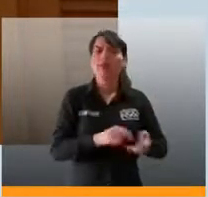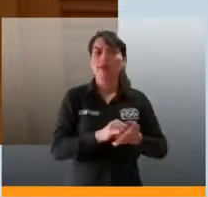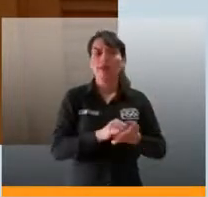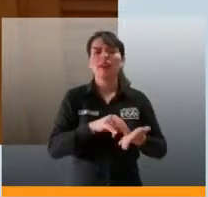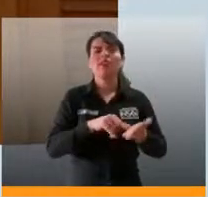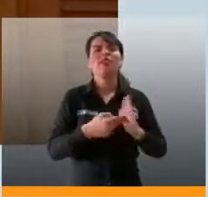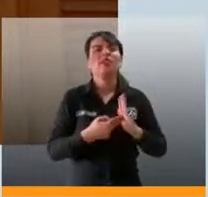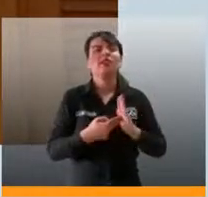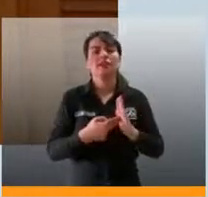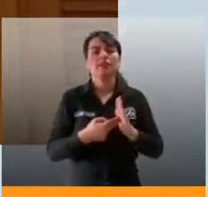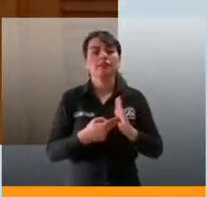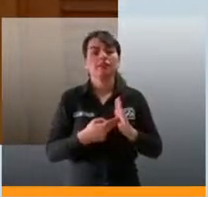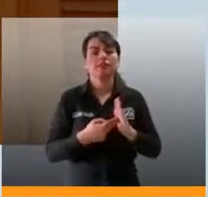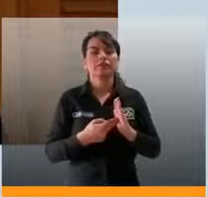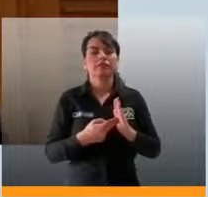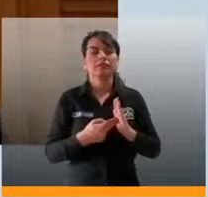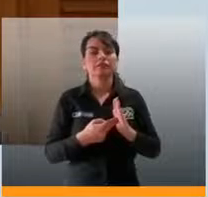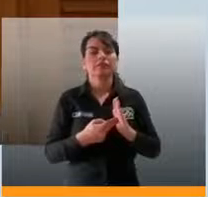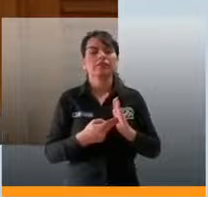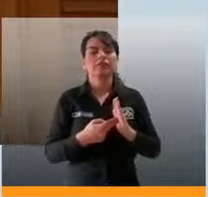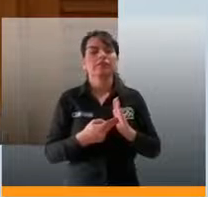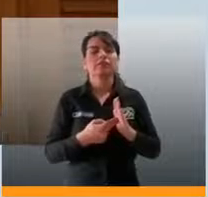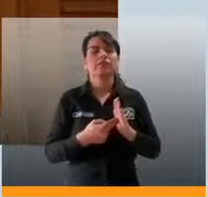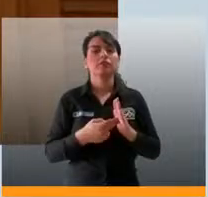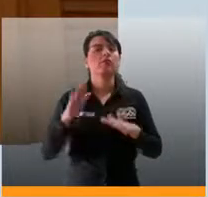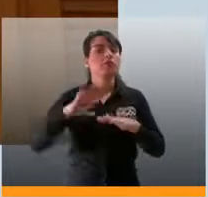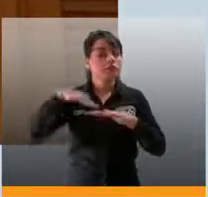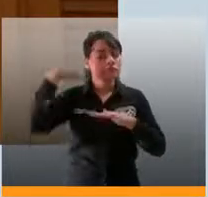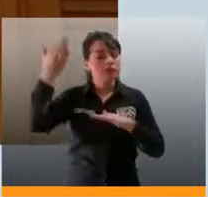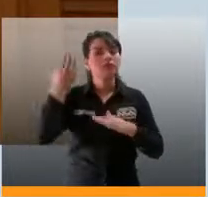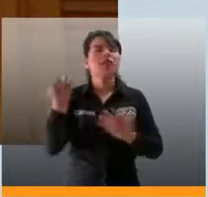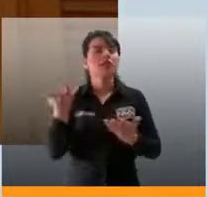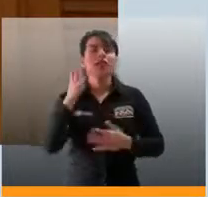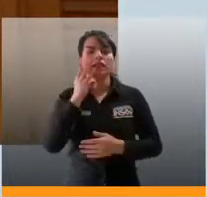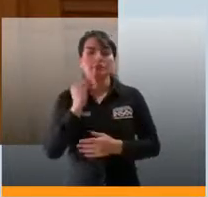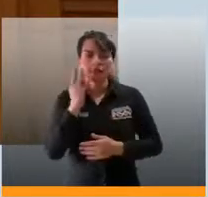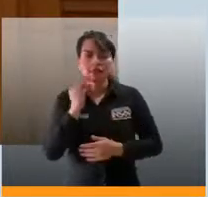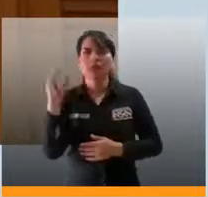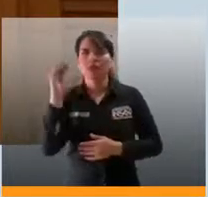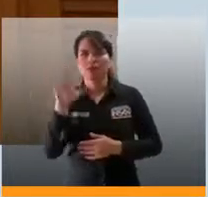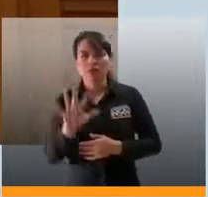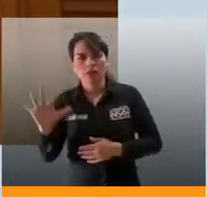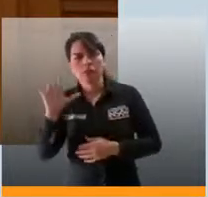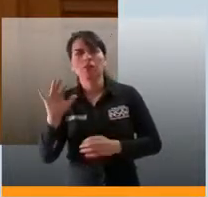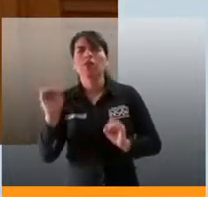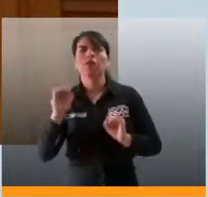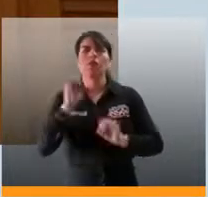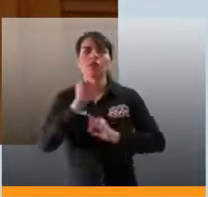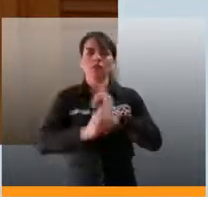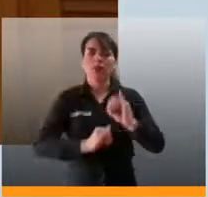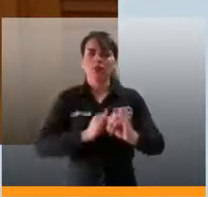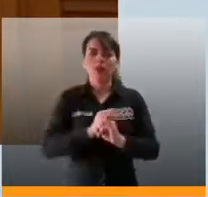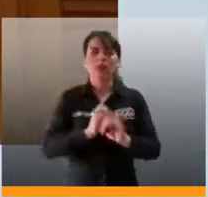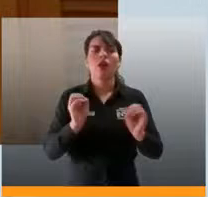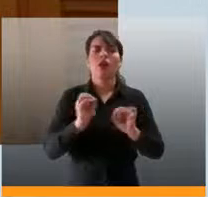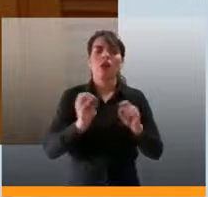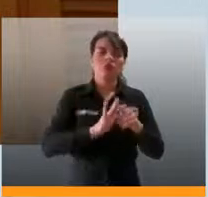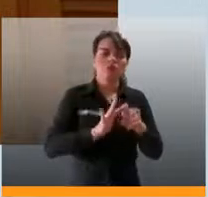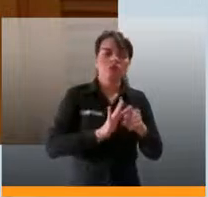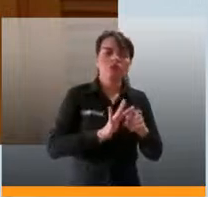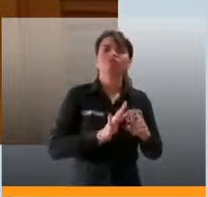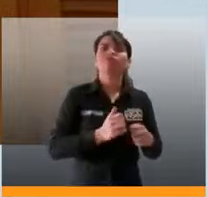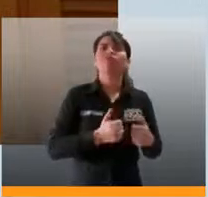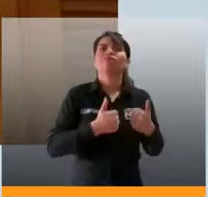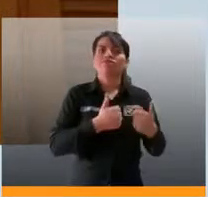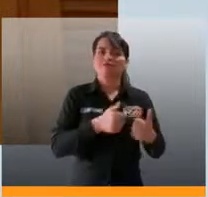vamos a poder hablar sobre las experiencias tanto nacionales, internacionales, las buenas prácticas en torno a